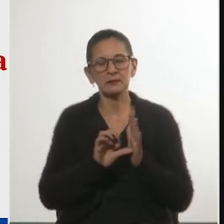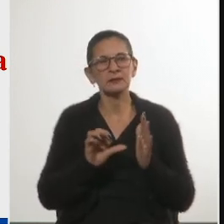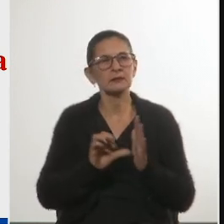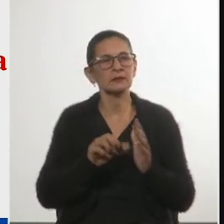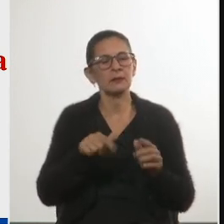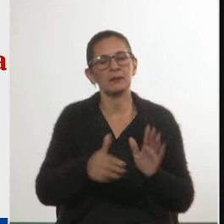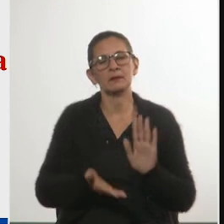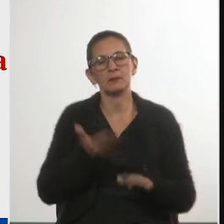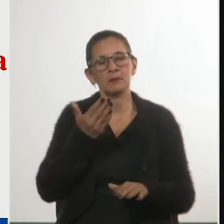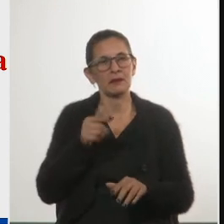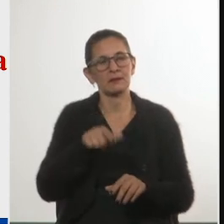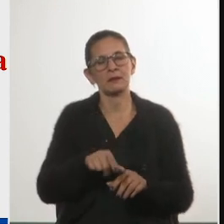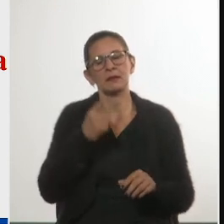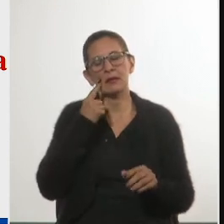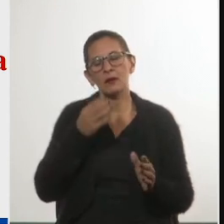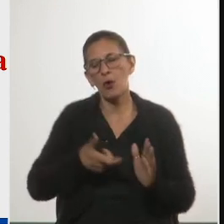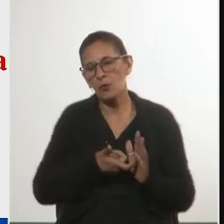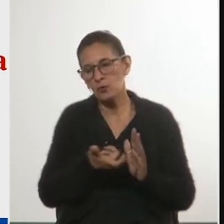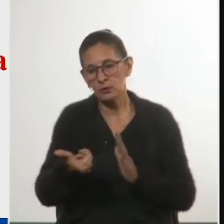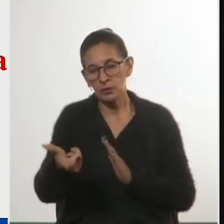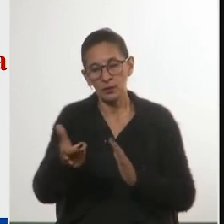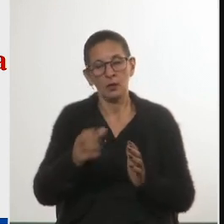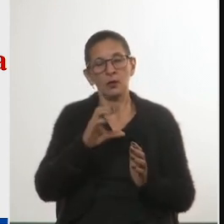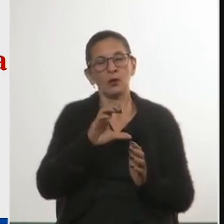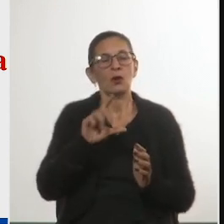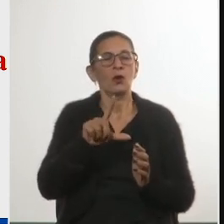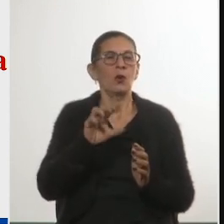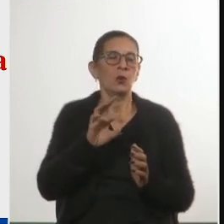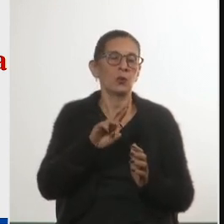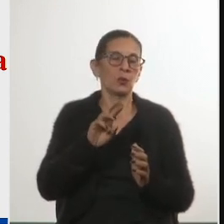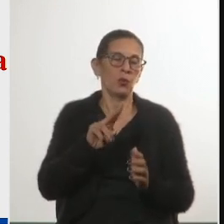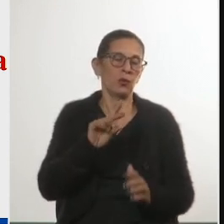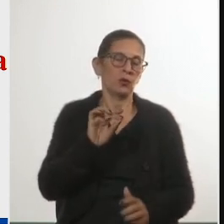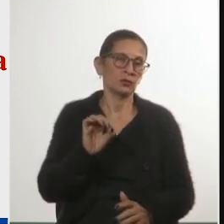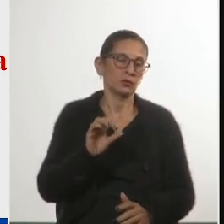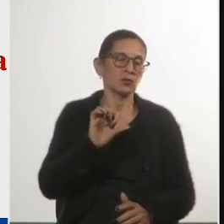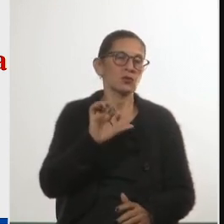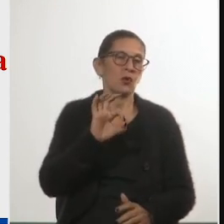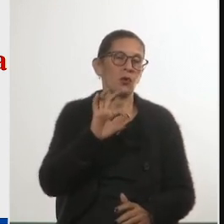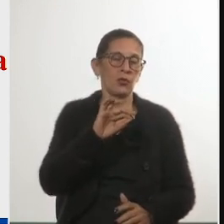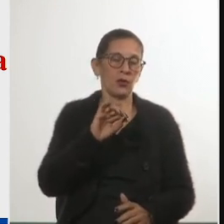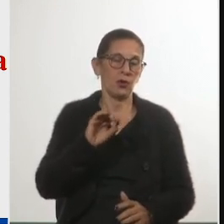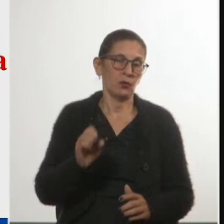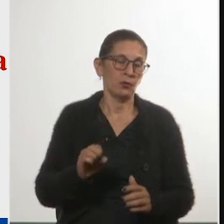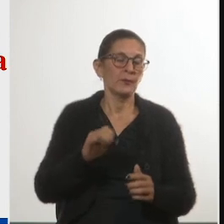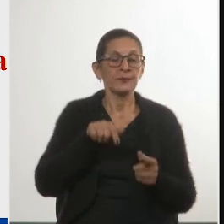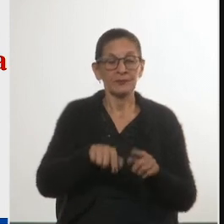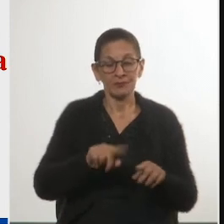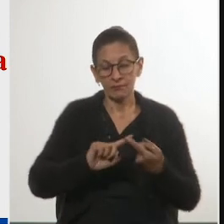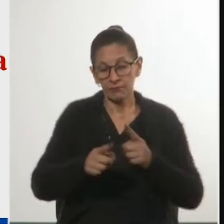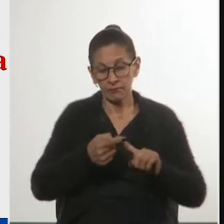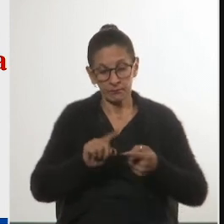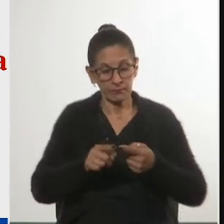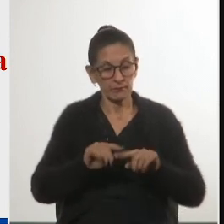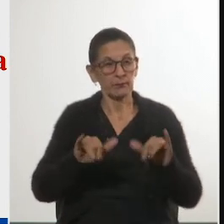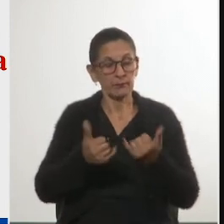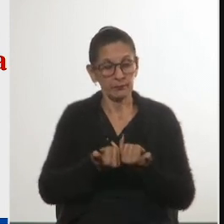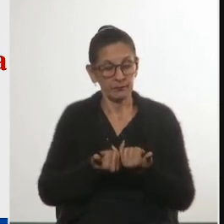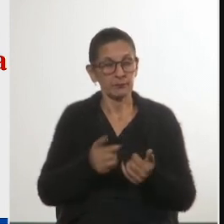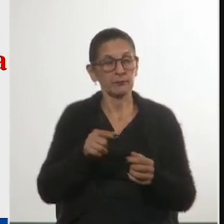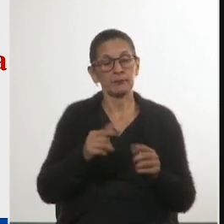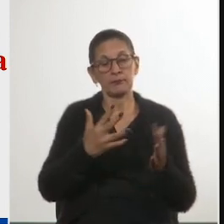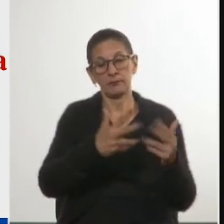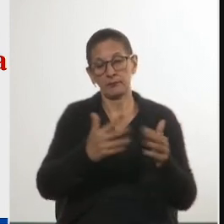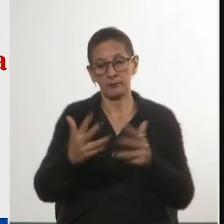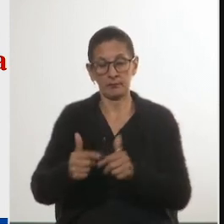de los parámetros de conductividad, cloruros, sodios y sedimentos. En este escenario se acordó entre ambos